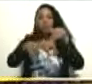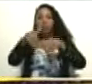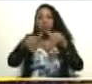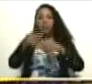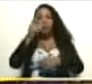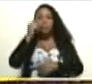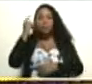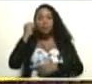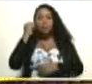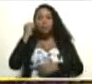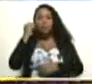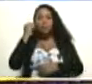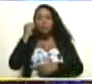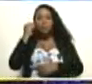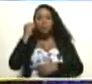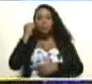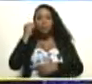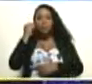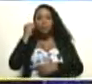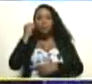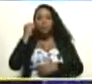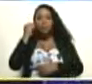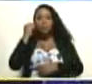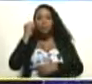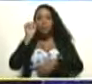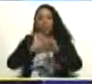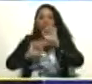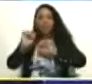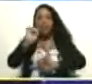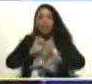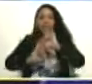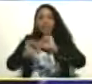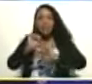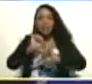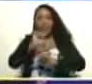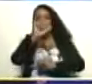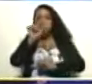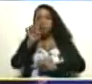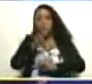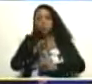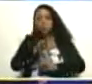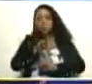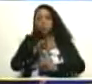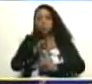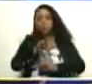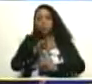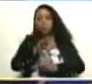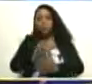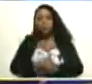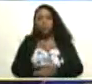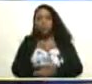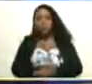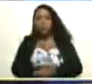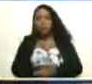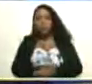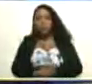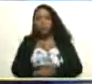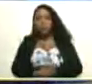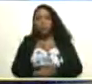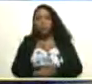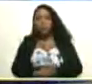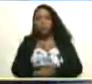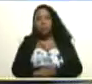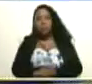y las electoras en defensa de la Guayana Esequiba. En virtud de lo